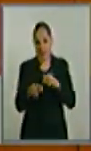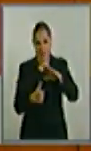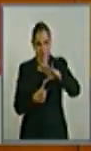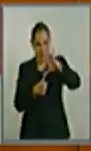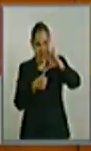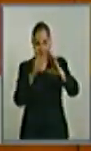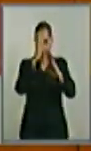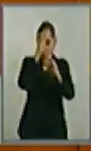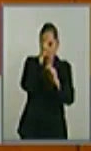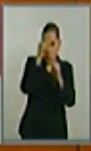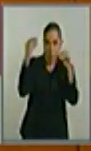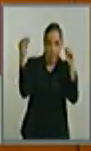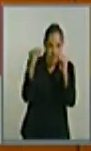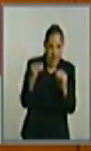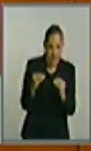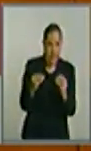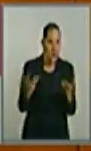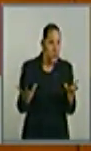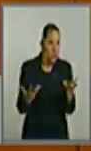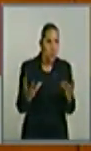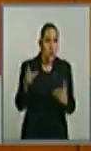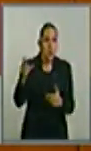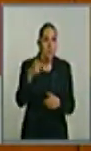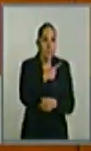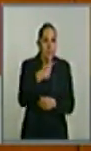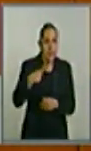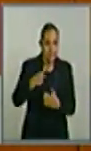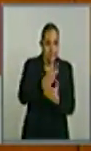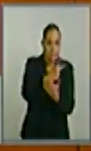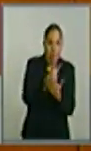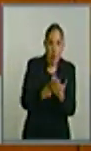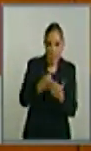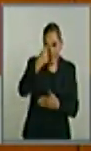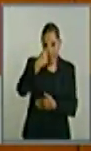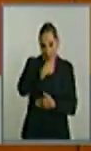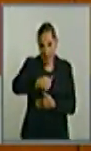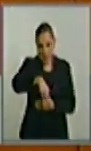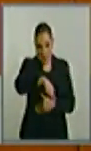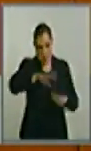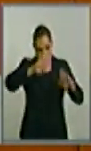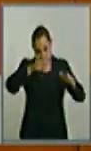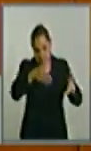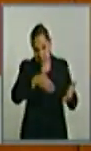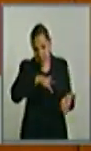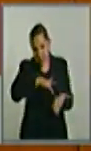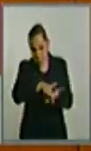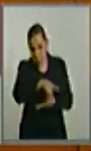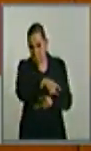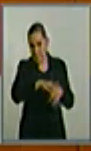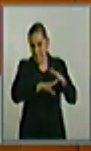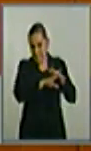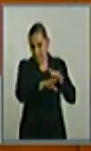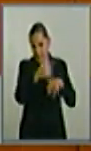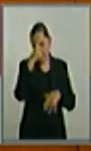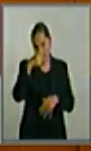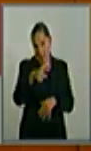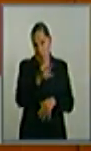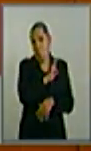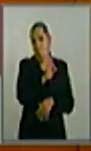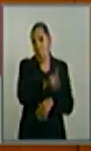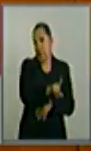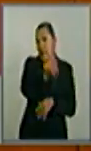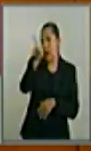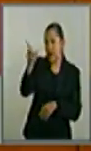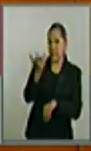acceso a través de programas claros y específicos de migrantes para que trabajen en aquel lado.